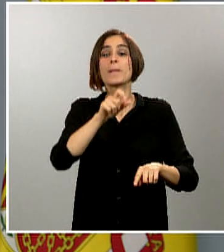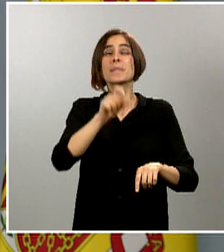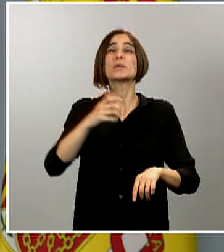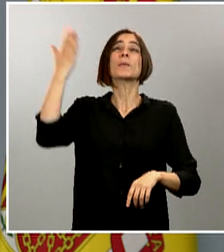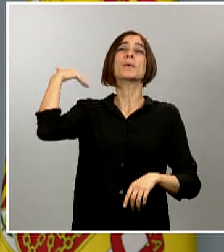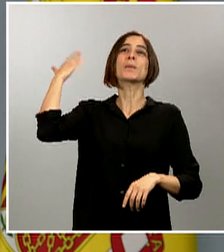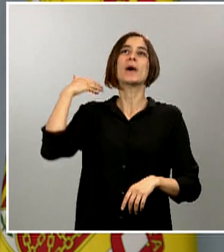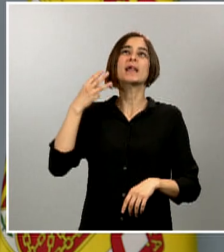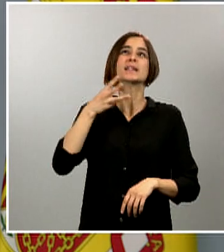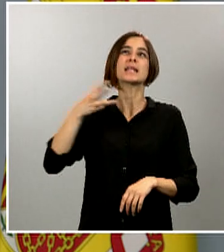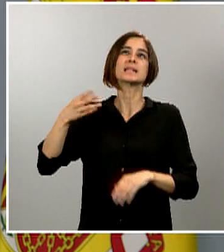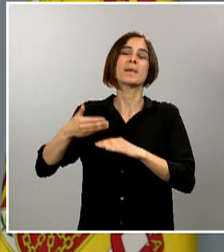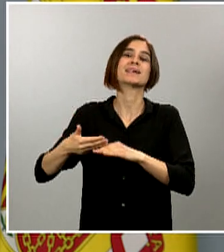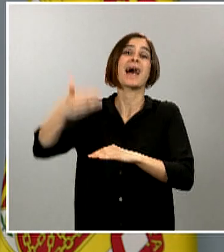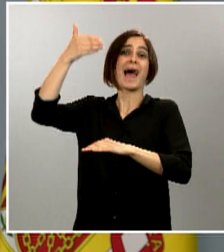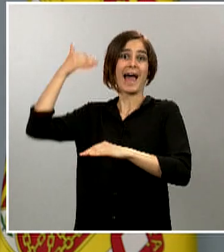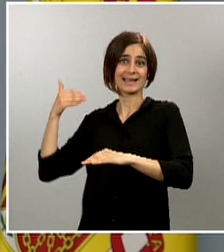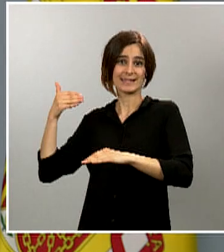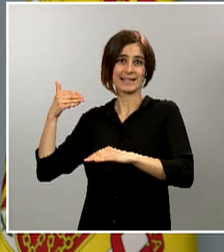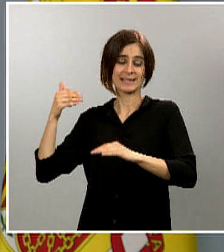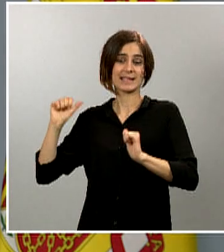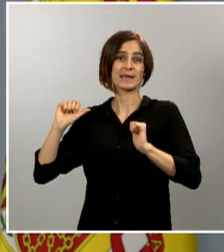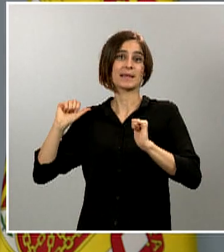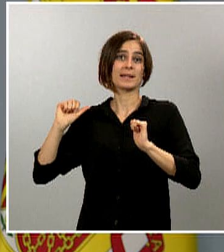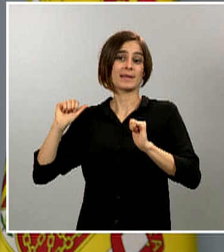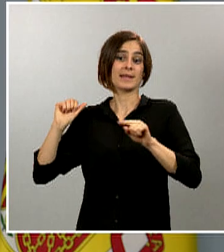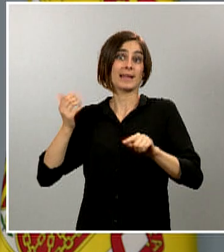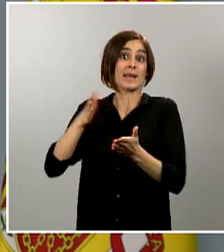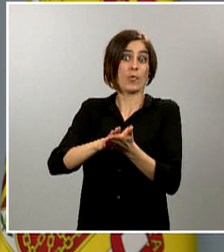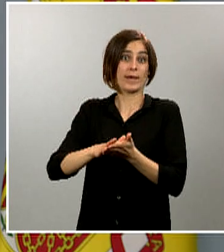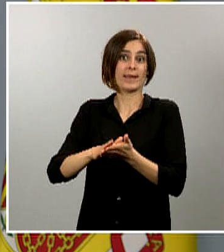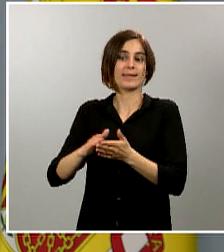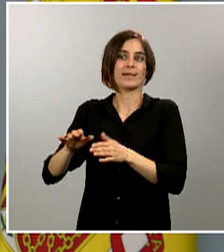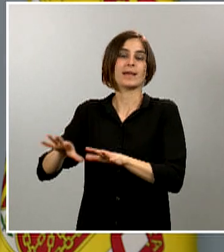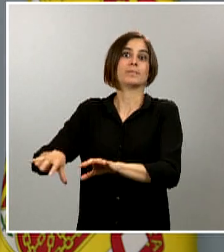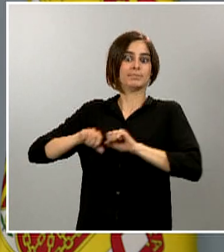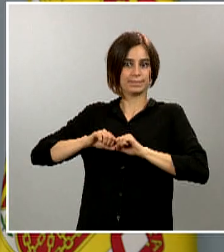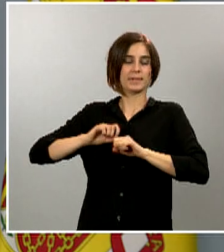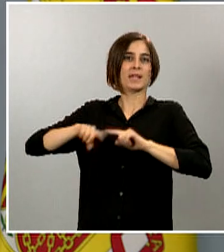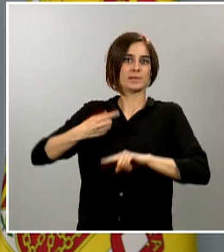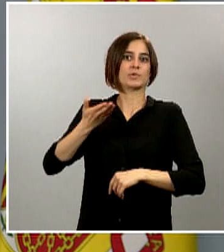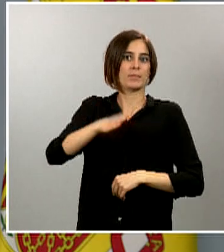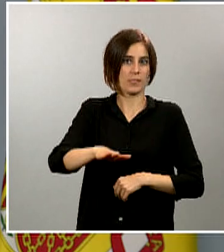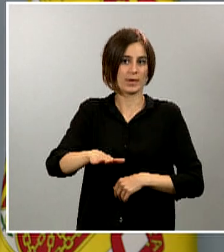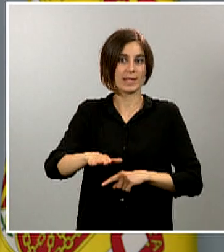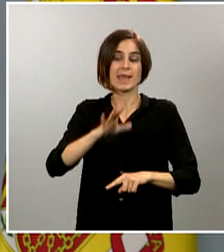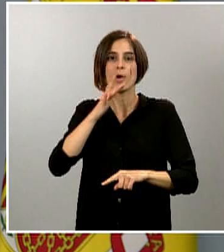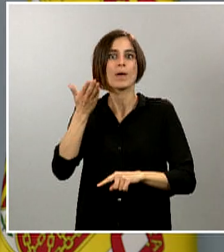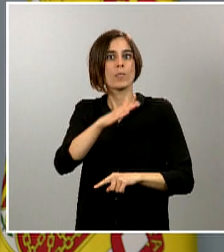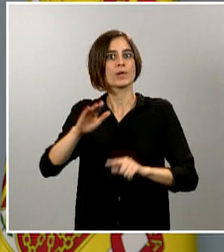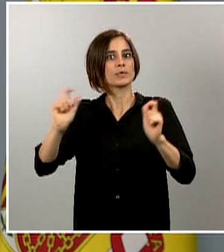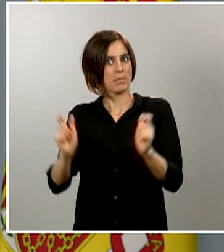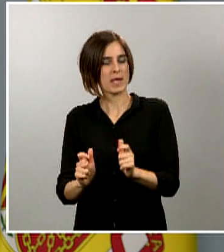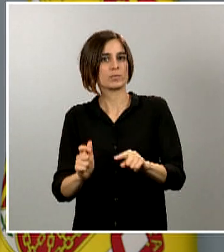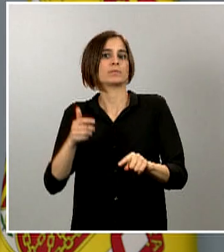mínimo antes del fallecimiento. Tenemos que tener esto en cuenta. Y ahora viene finalmente la